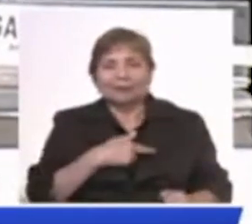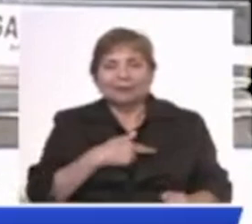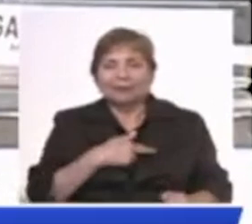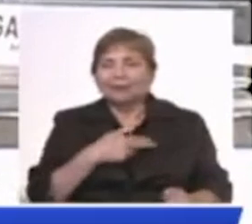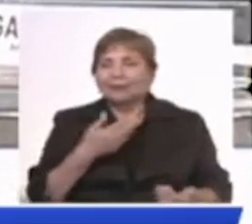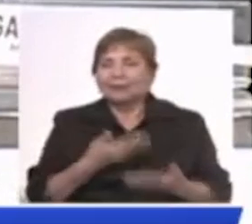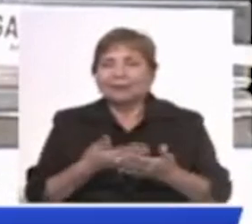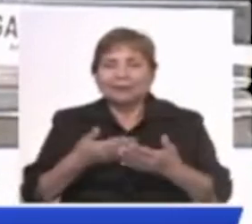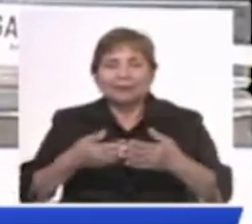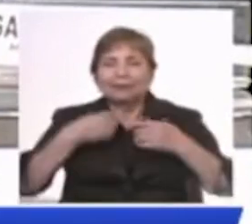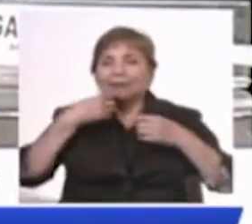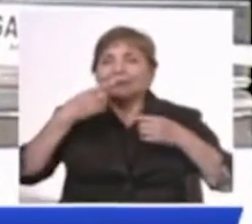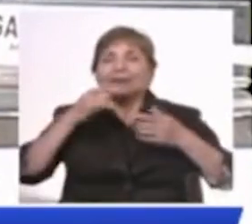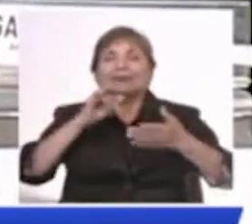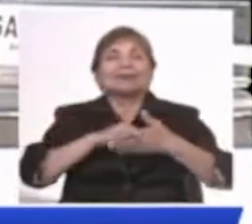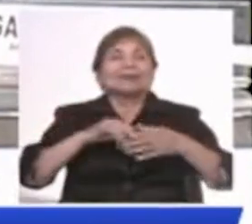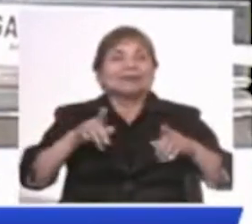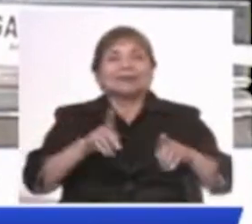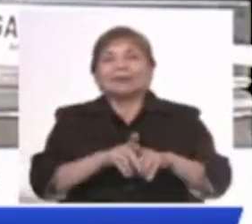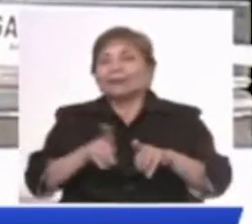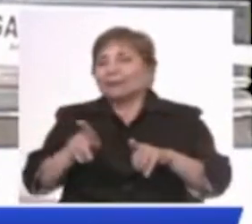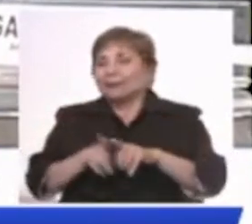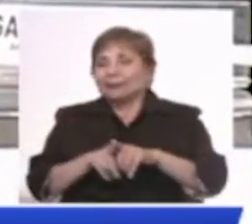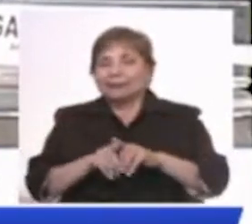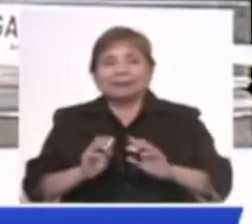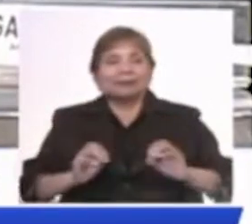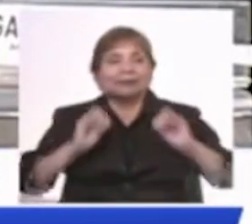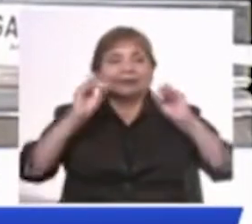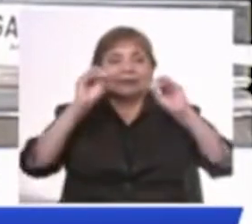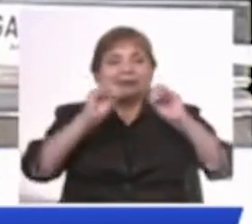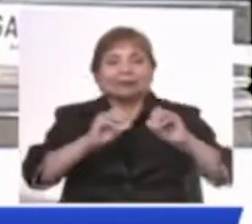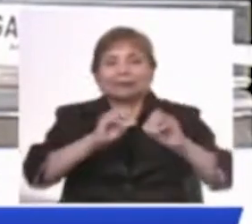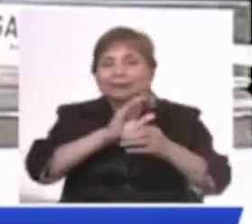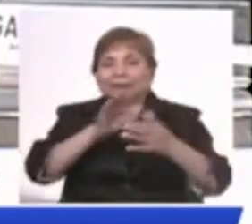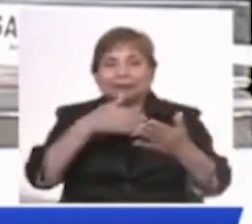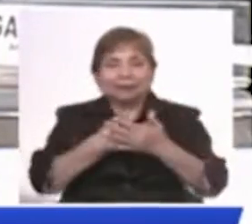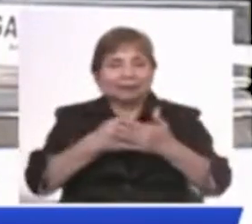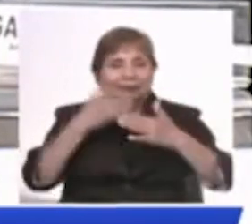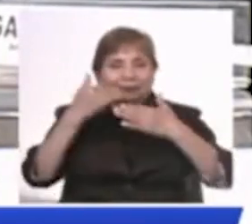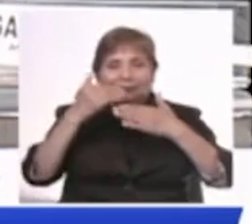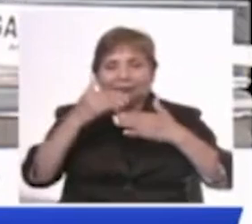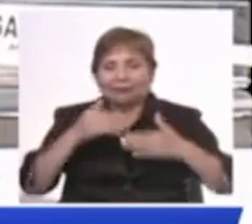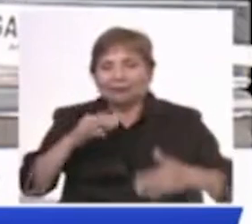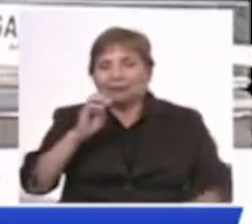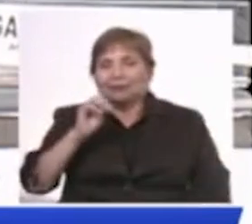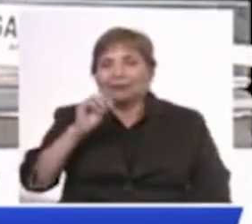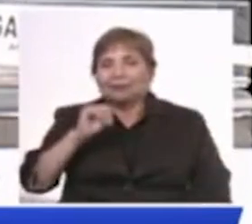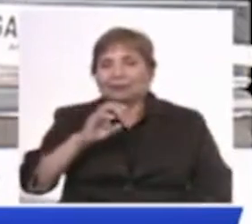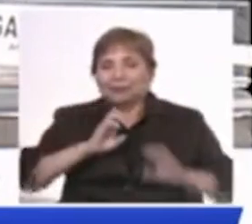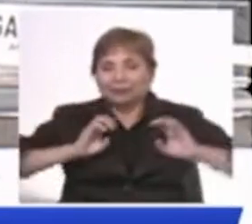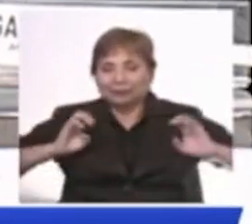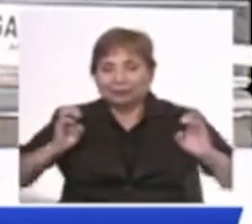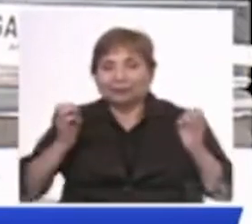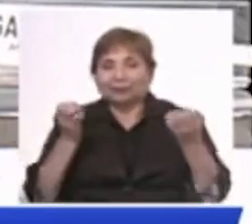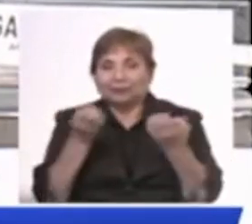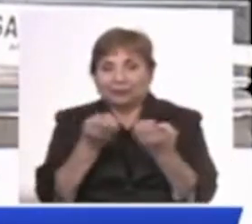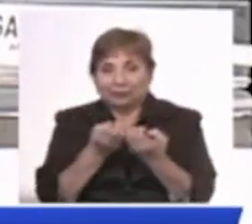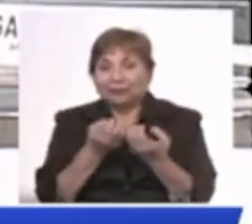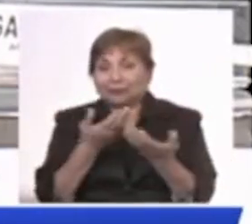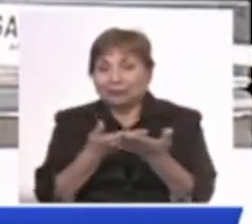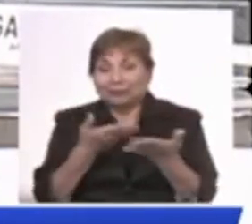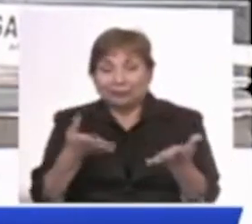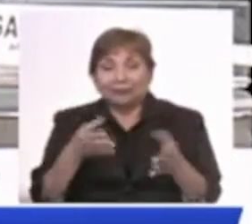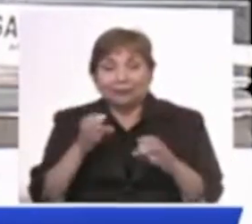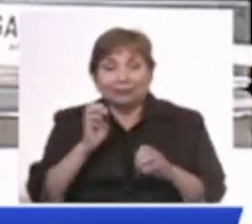nosotros habíamos manifestado que también iba a hacer la instalación en todos los niveles del hemiciclo. Consecuentemente,